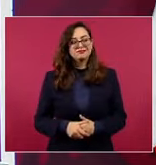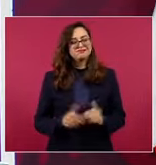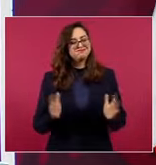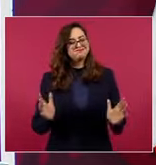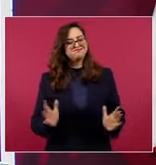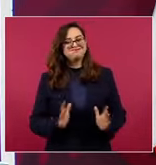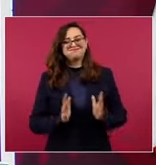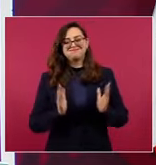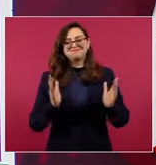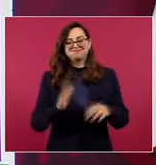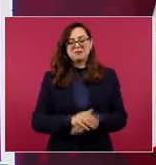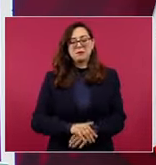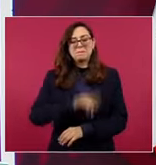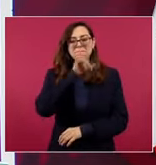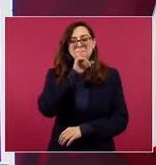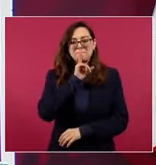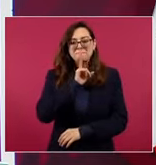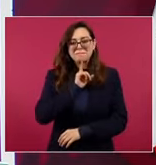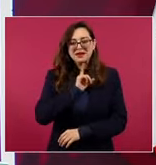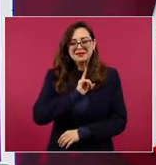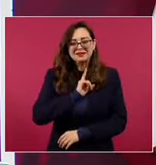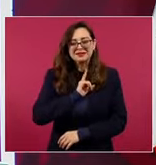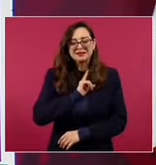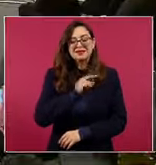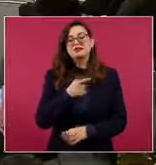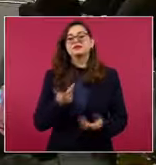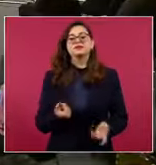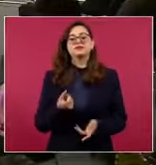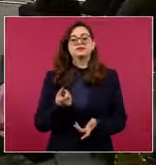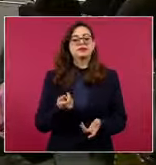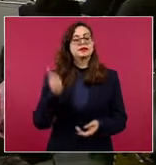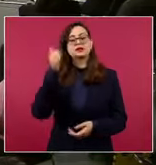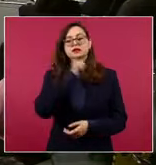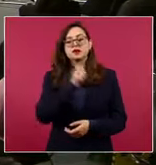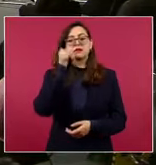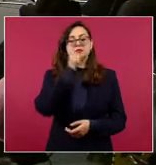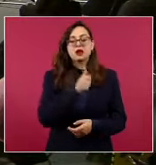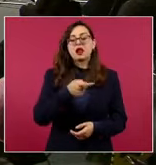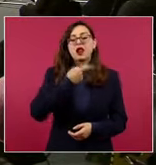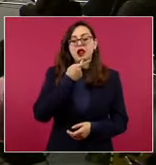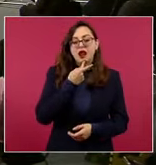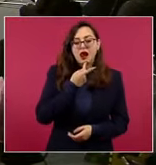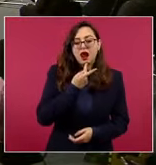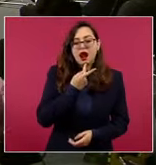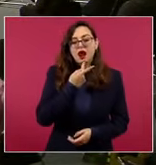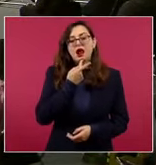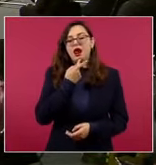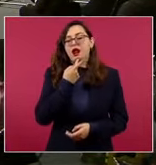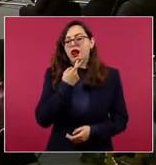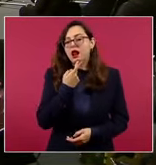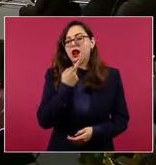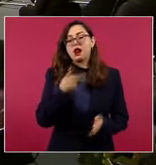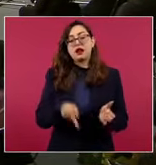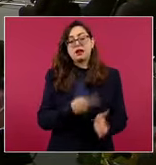Era una cantaleta. El problema de México es que es muy baja su